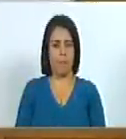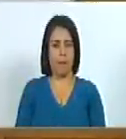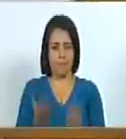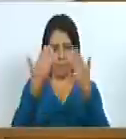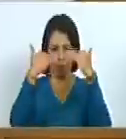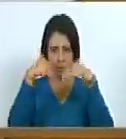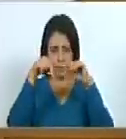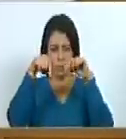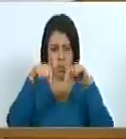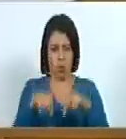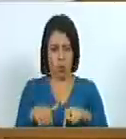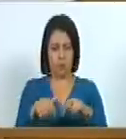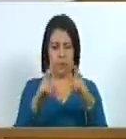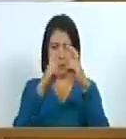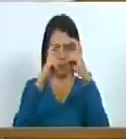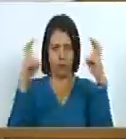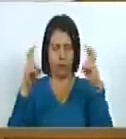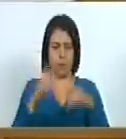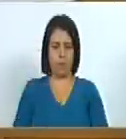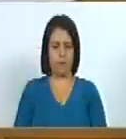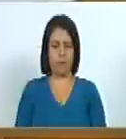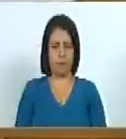Siguiente punto del orden del día, ciudadana secretaria.